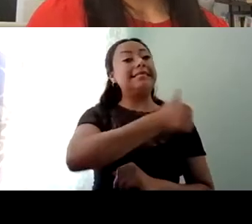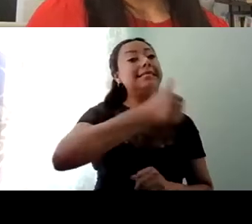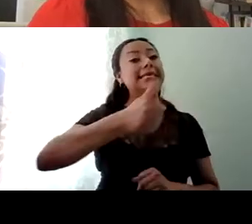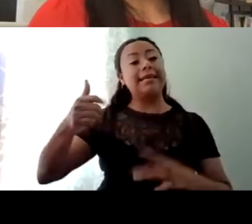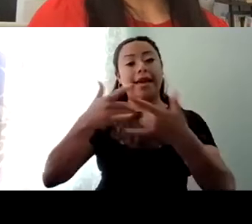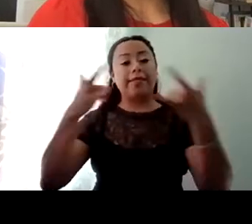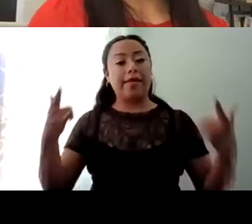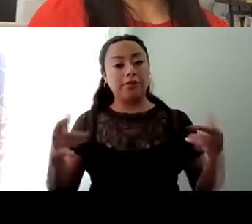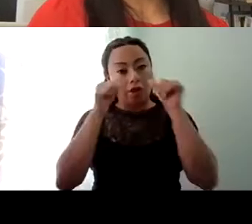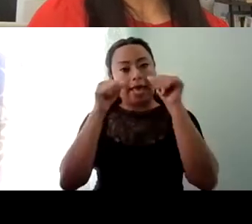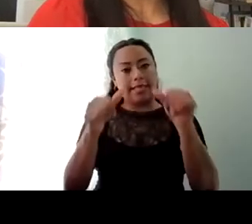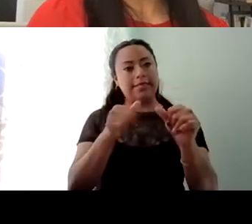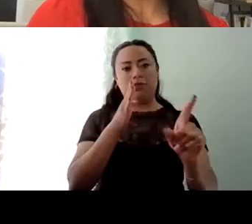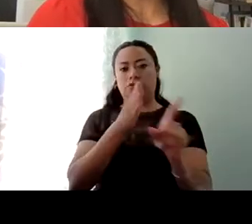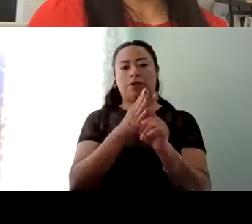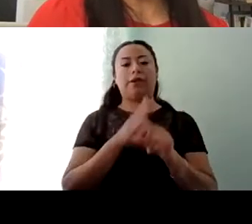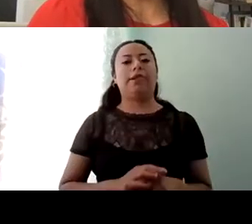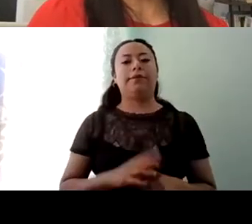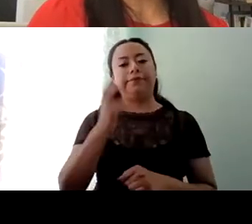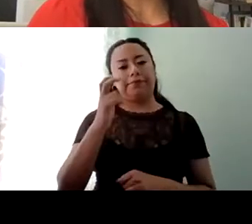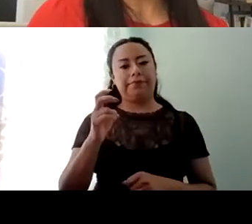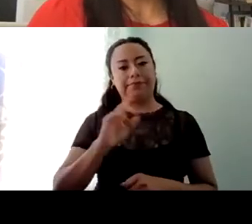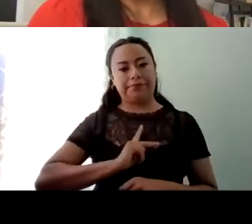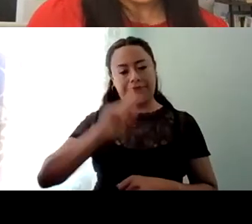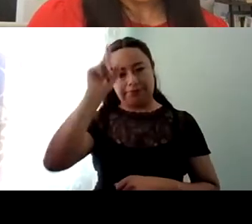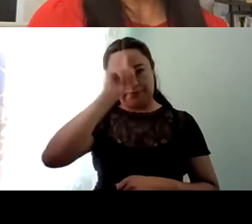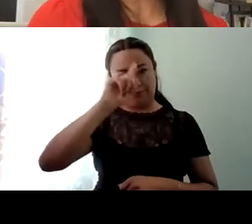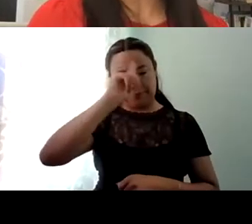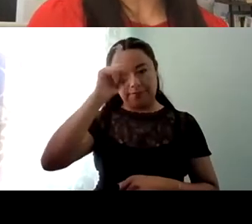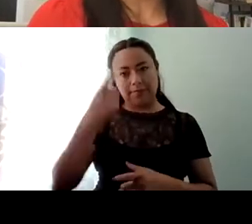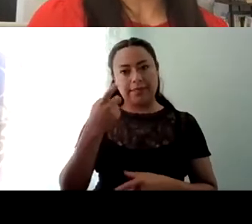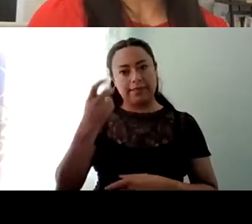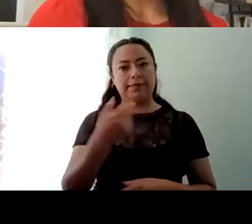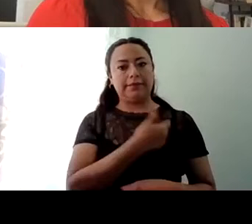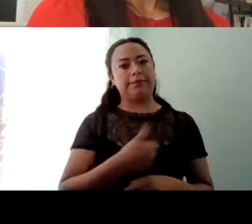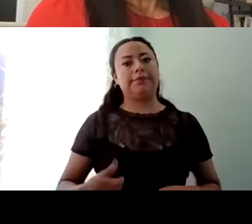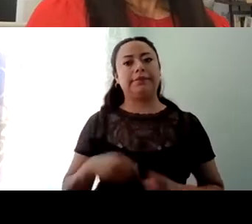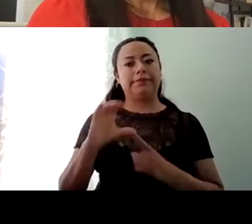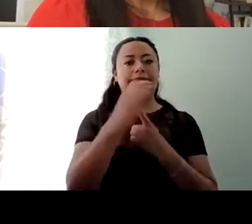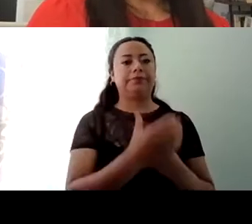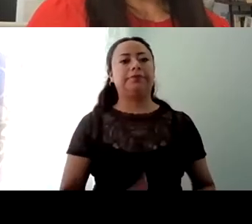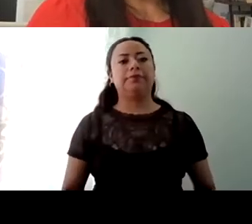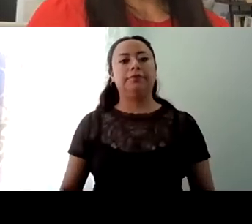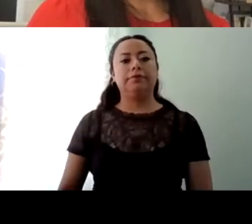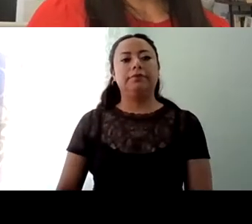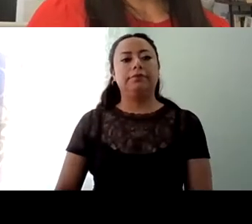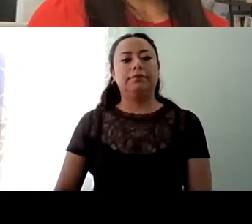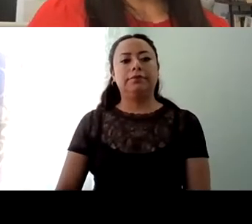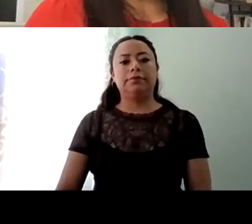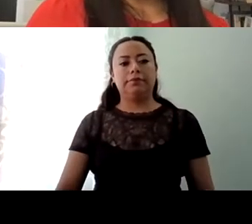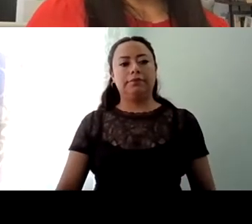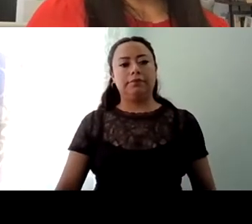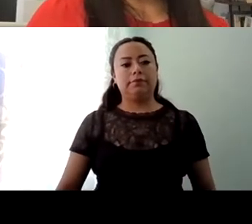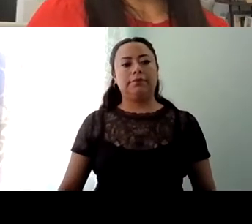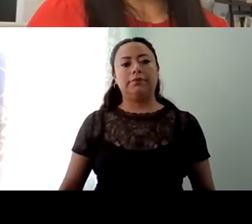sería mi consejo a la presidenta de la comisión. Después,